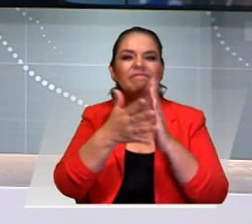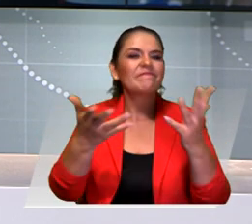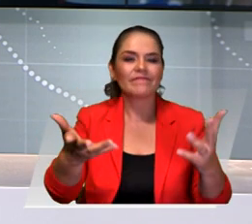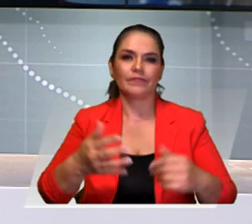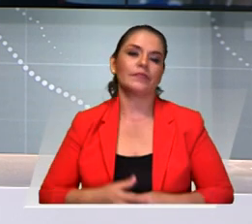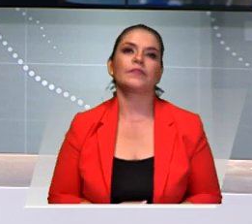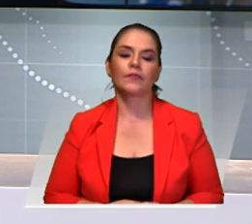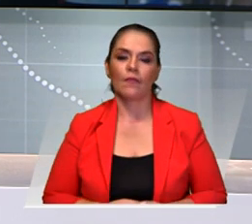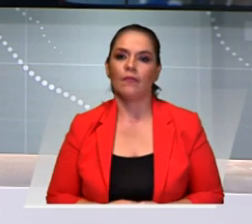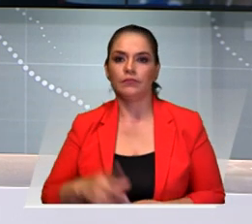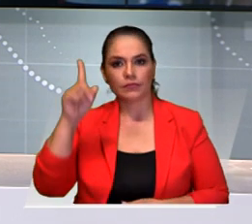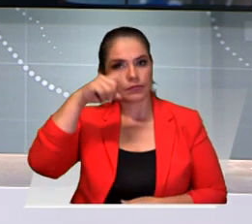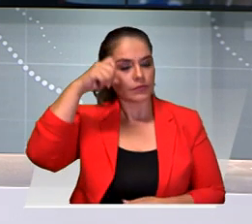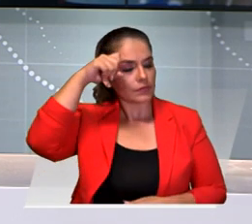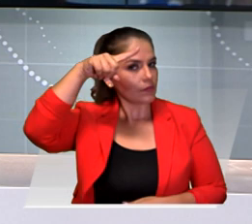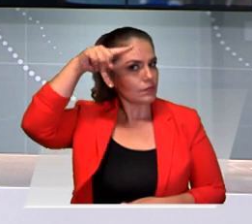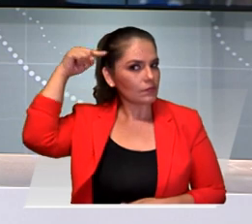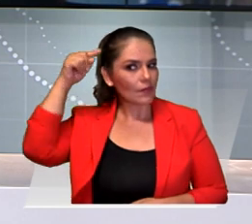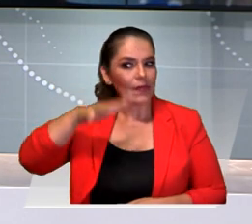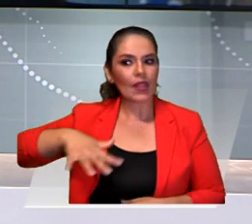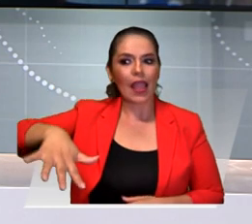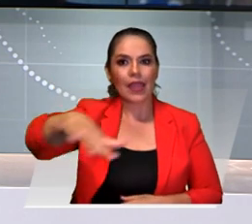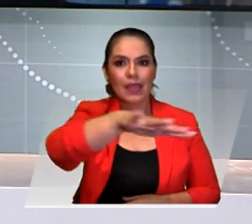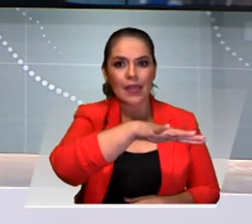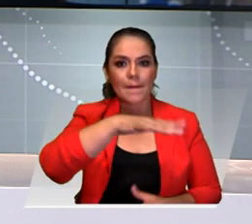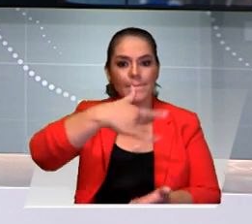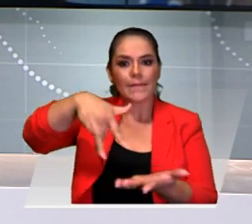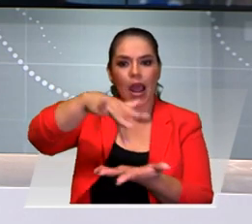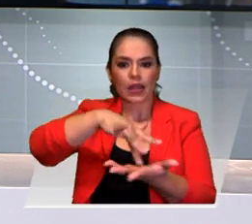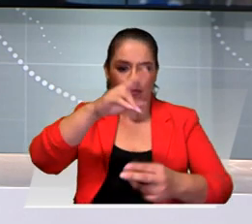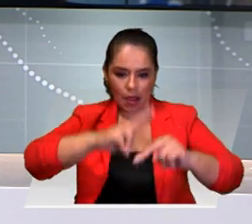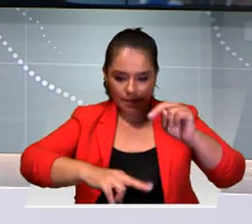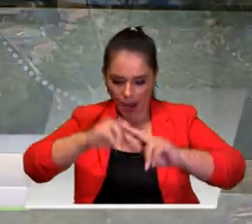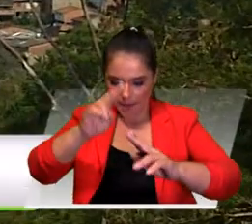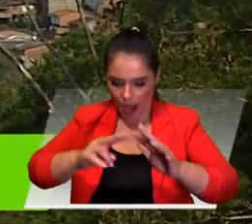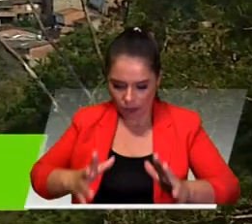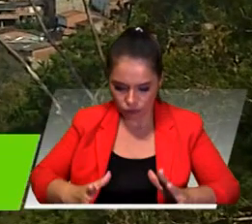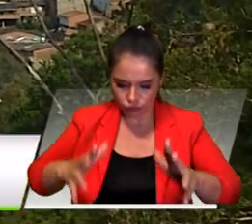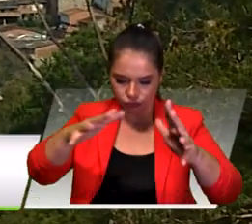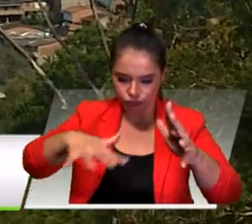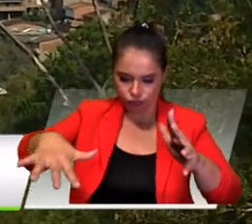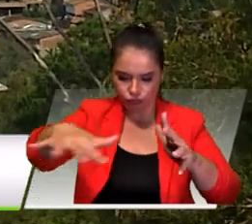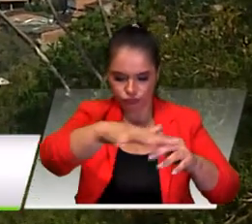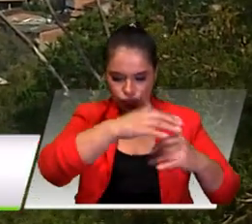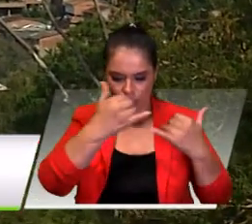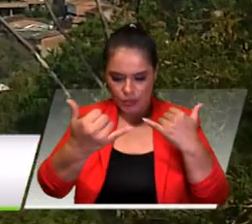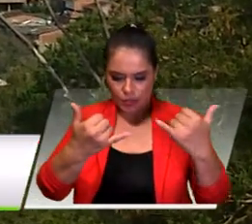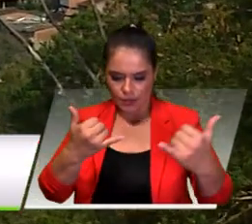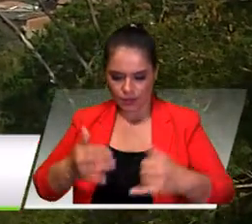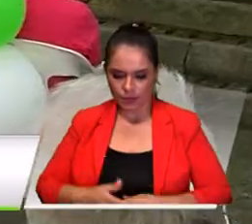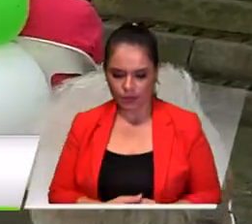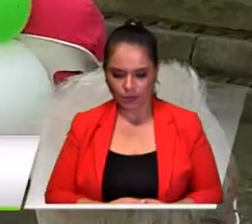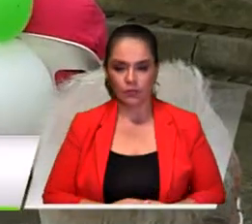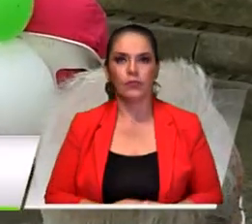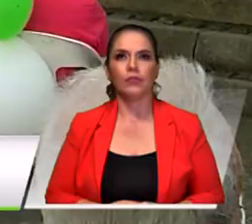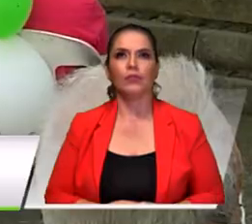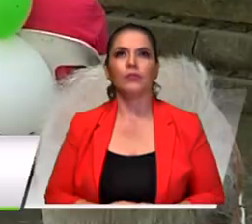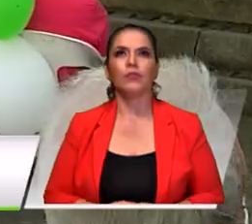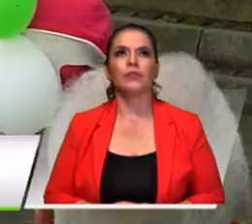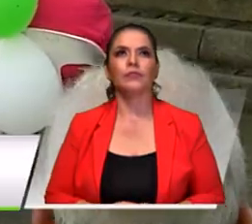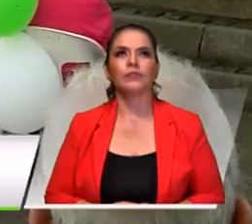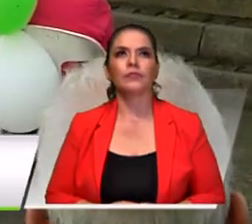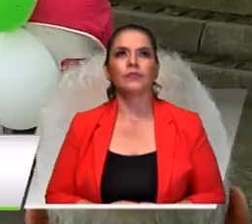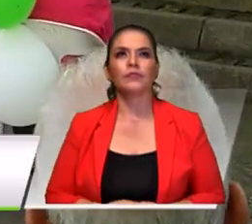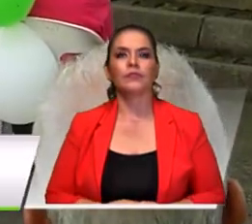mandatario anunció que el parque principal de la localidad será remodelada vall para disfrutar su iniciarán el proceso para la remodelación